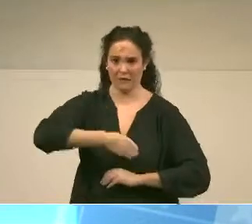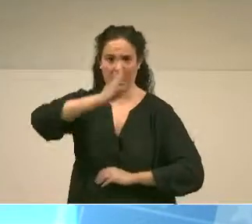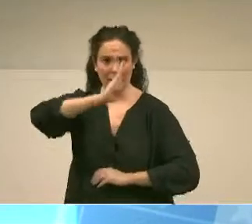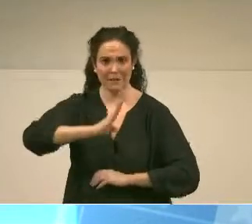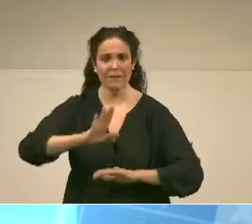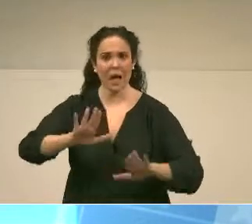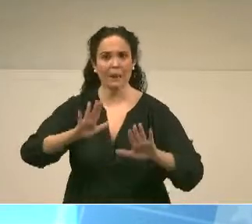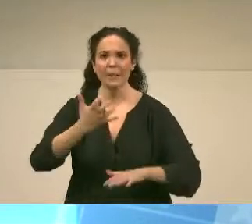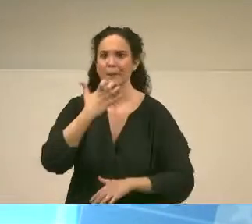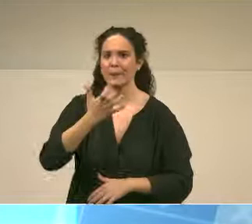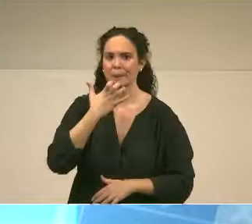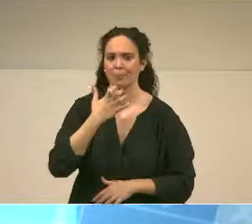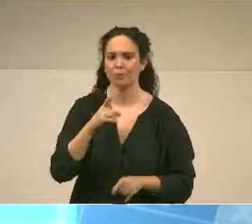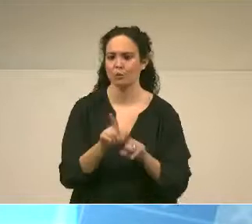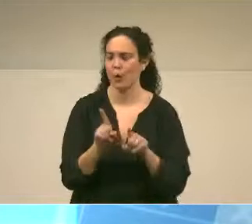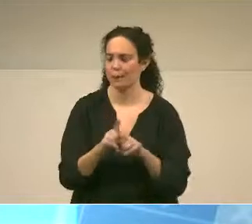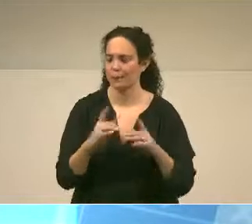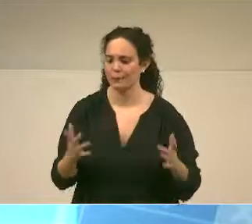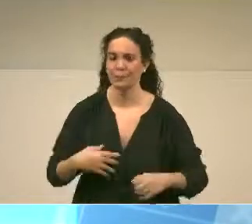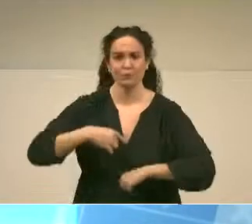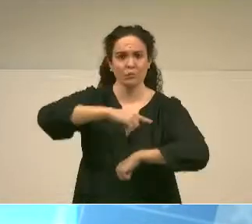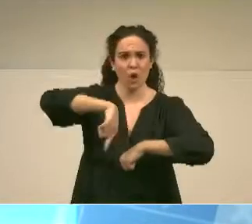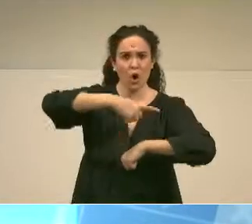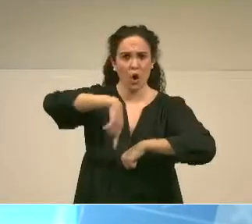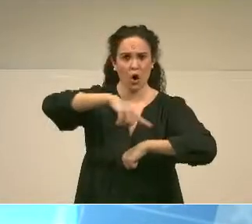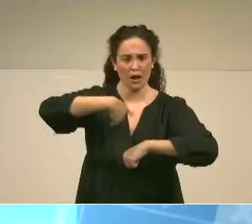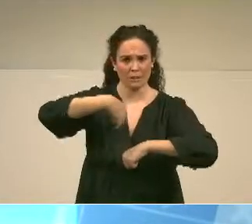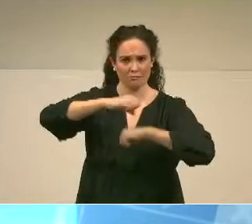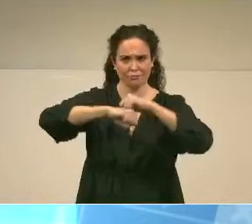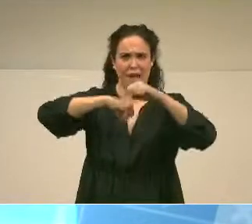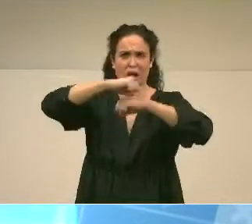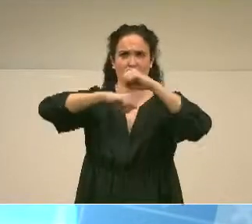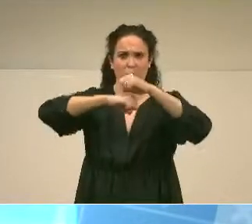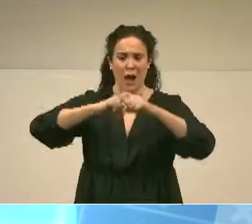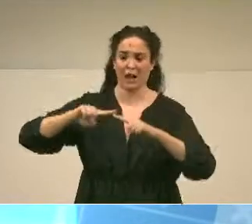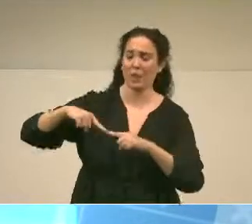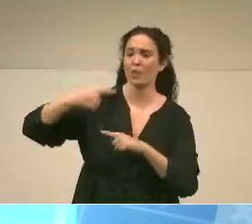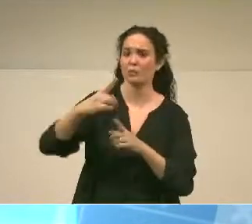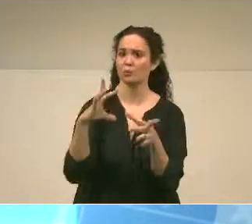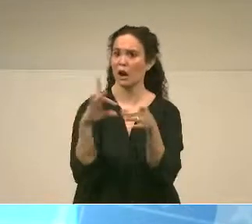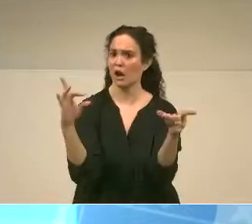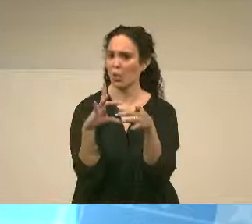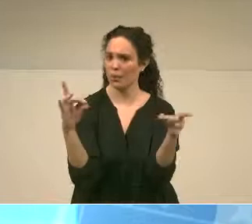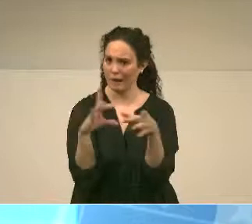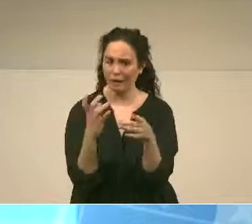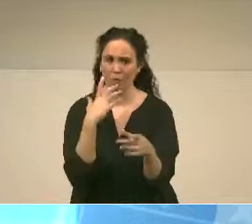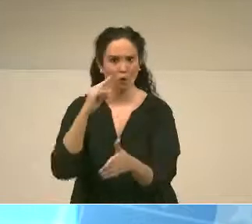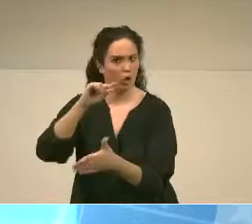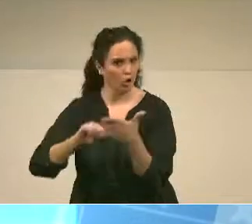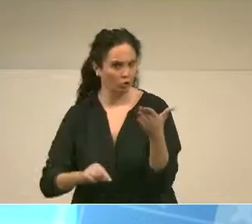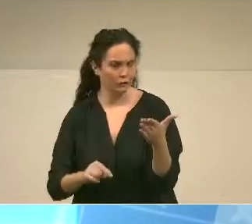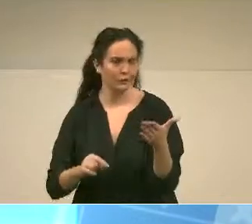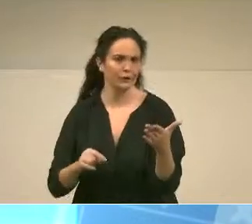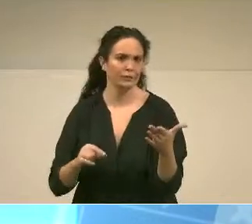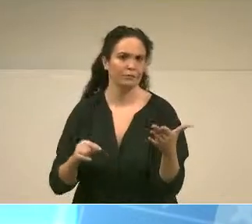por ejemplo, acumular una serie de horas en una bolsa y las puede recuperar cuando la situación de contratación aumente en